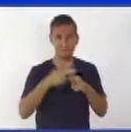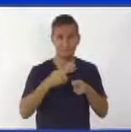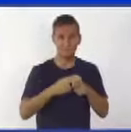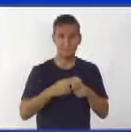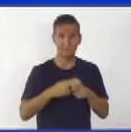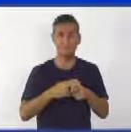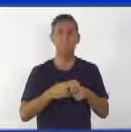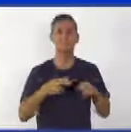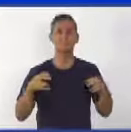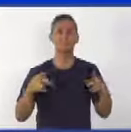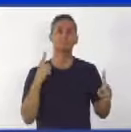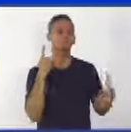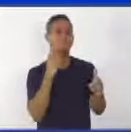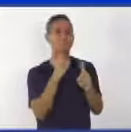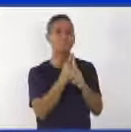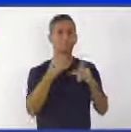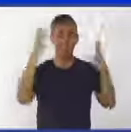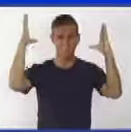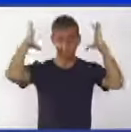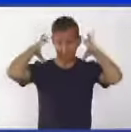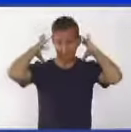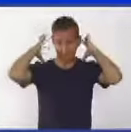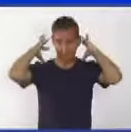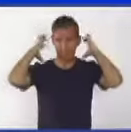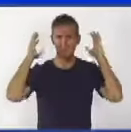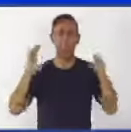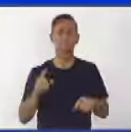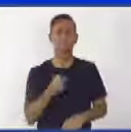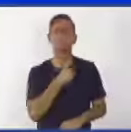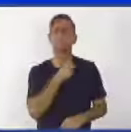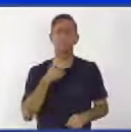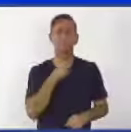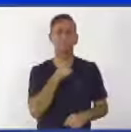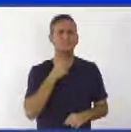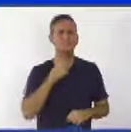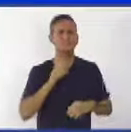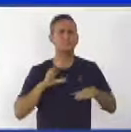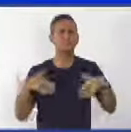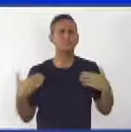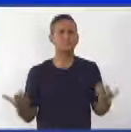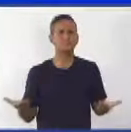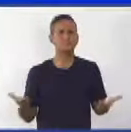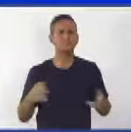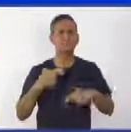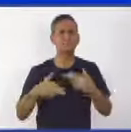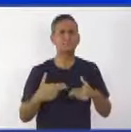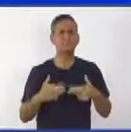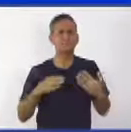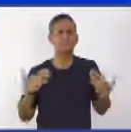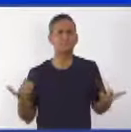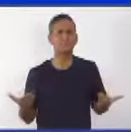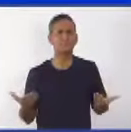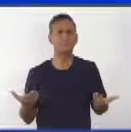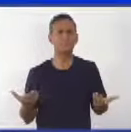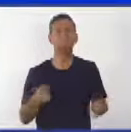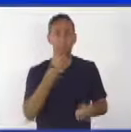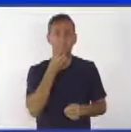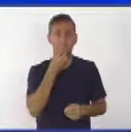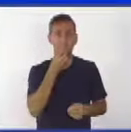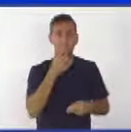esa canción bueno imagínense que para que ustedes puedan realizar las actividades lo